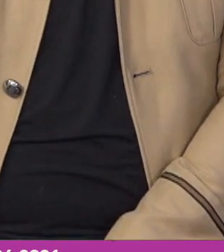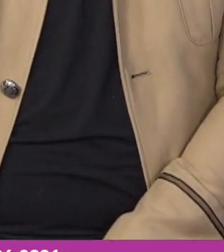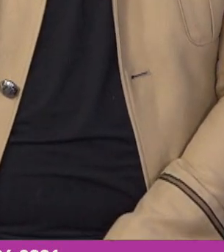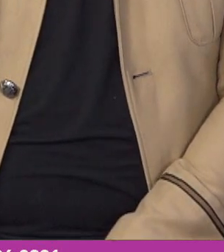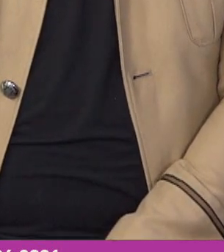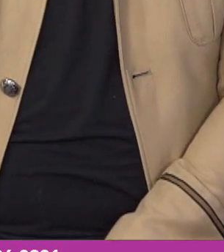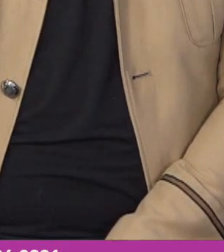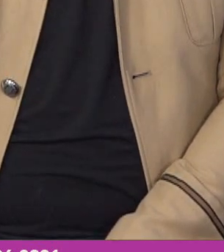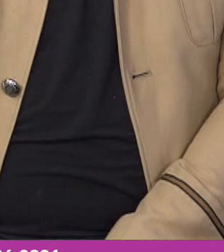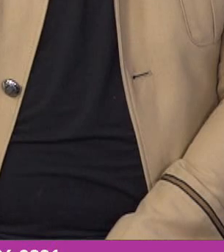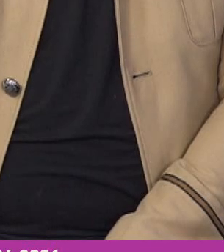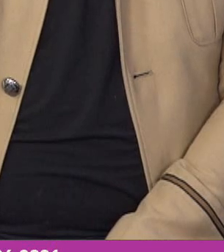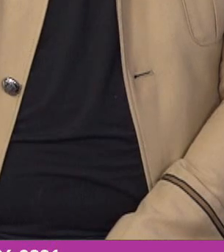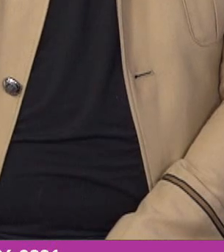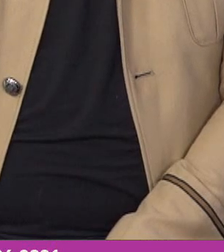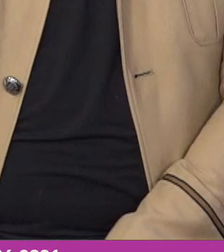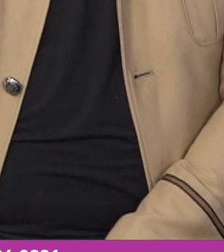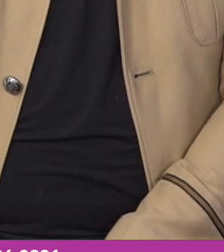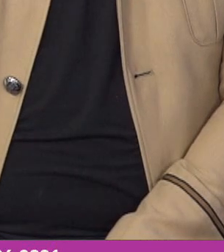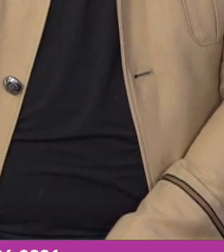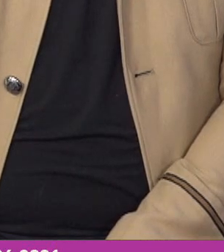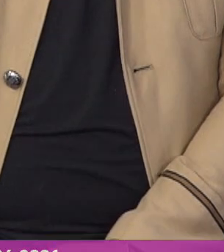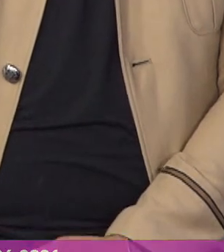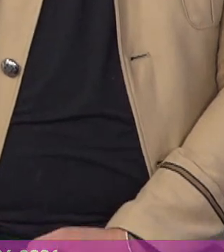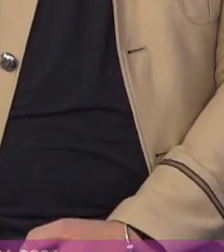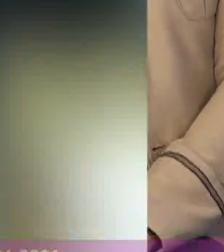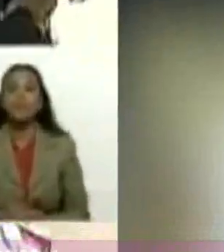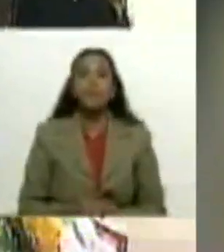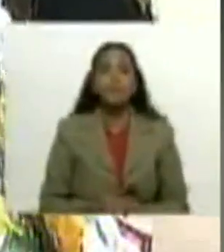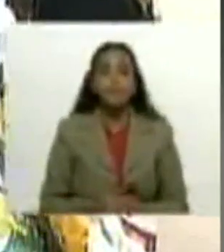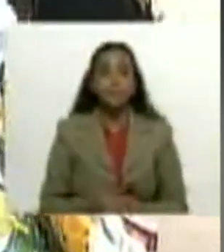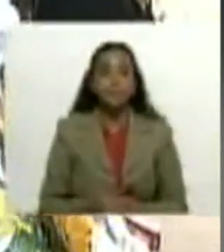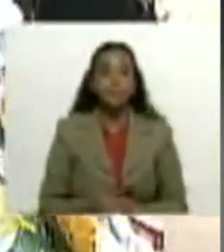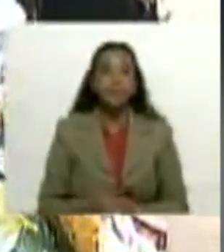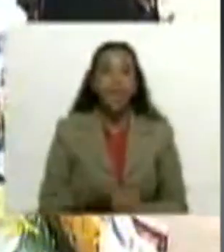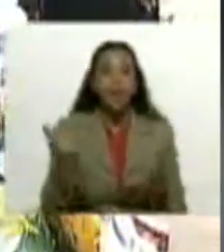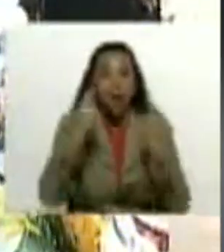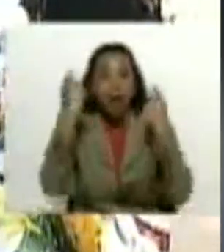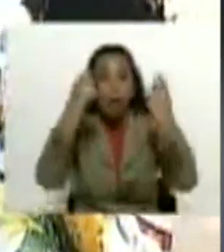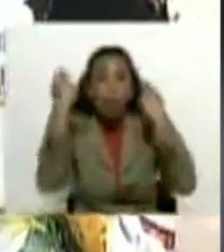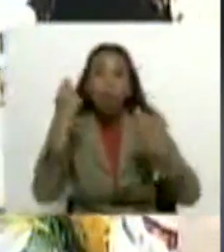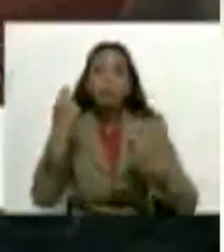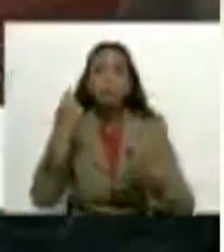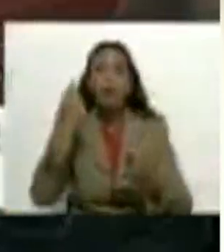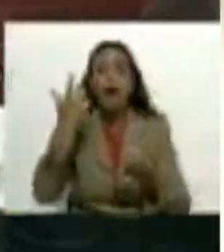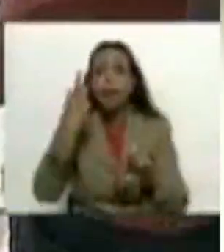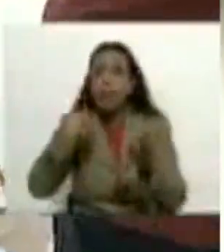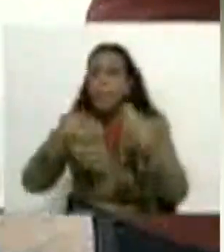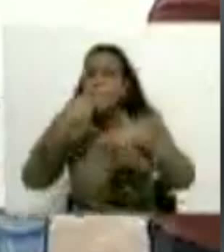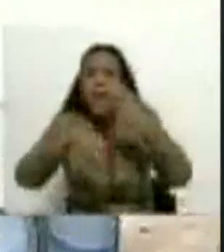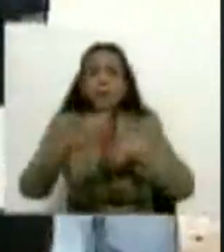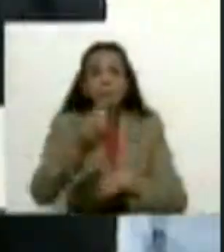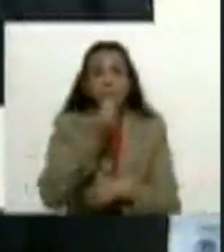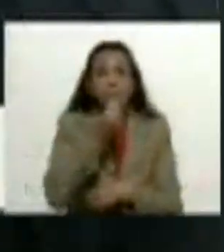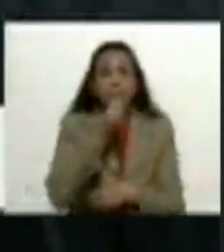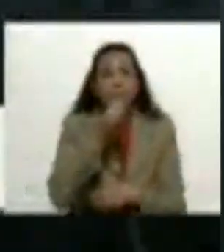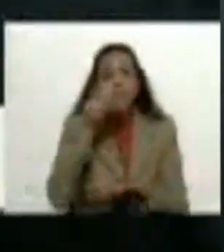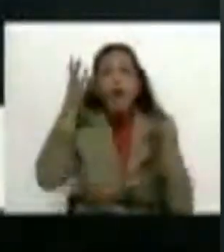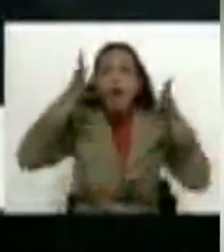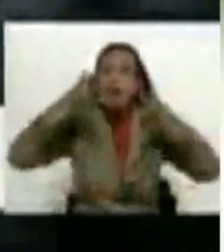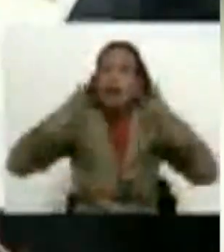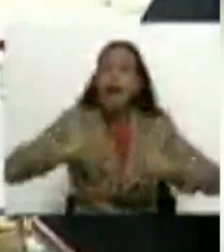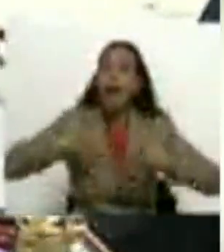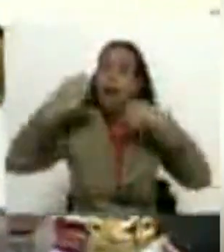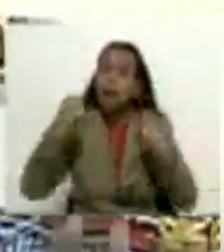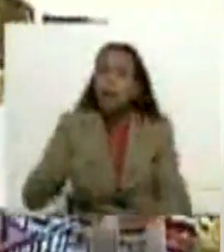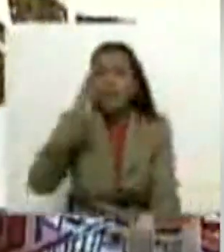manera. Veamos el video y lo analizamos juntos. Esta jornada de Feria del Campo Soberano a Cielo Abierto está orientada a